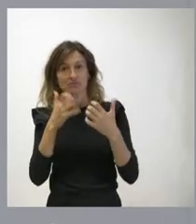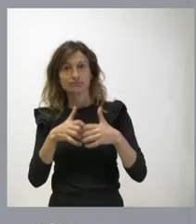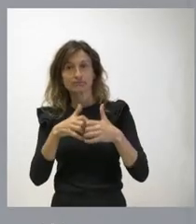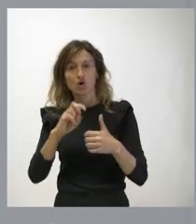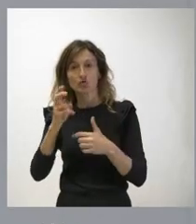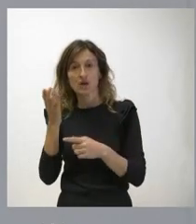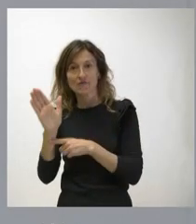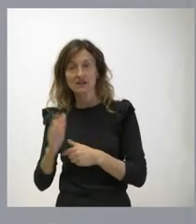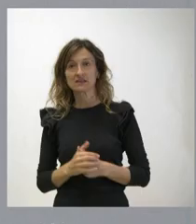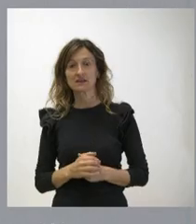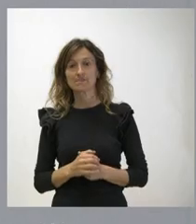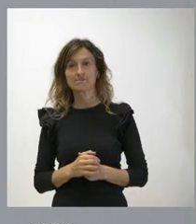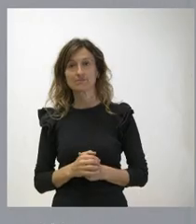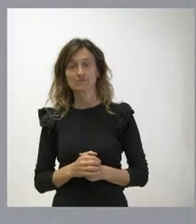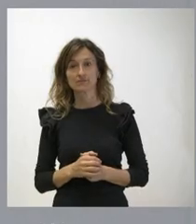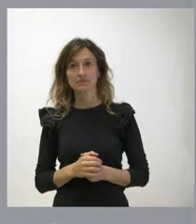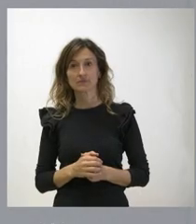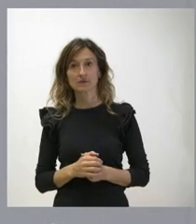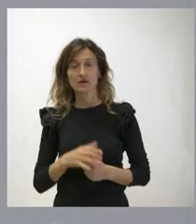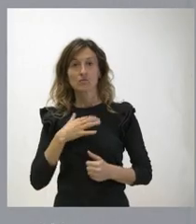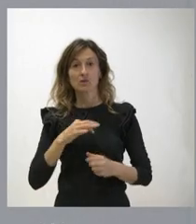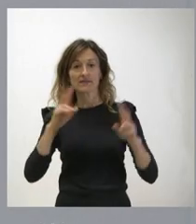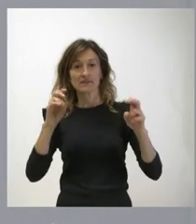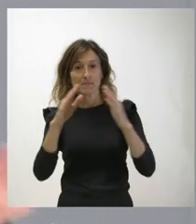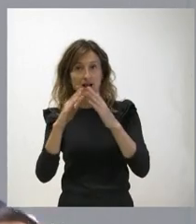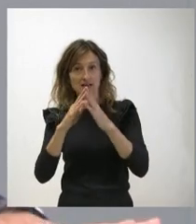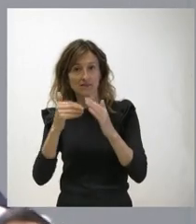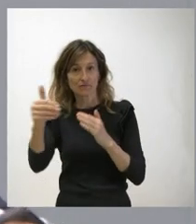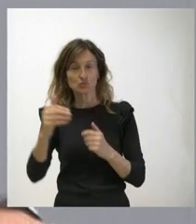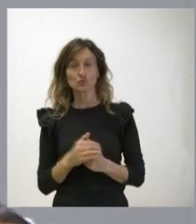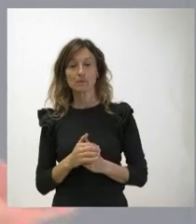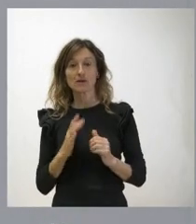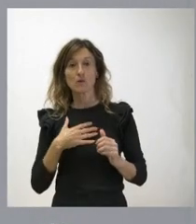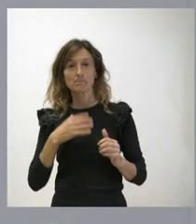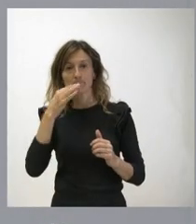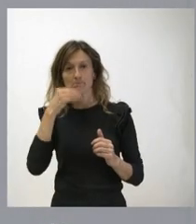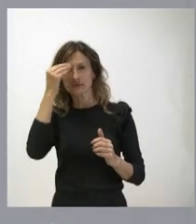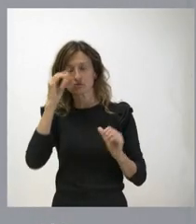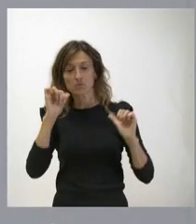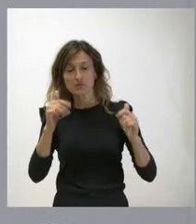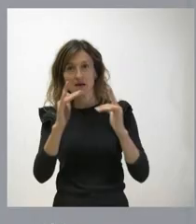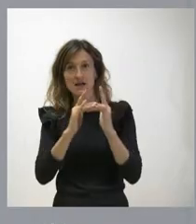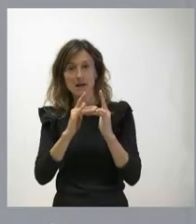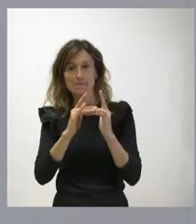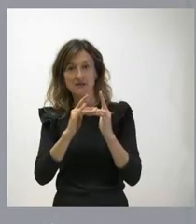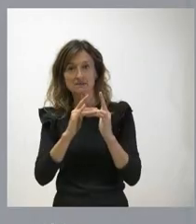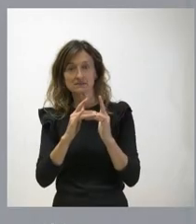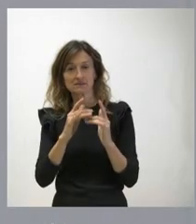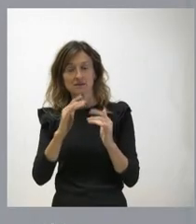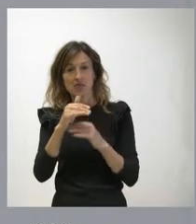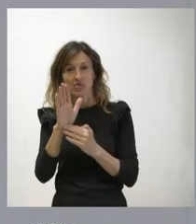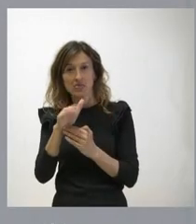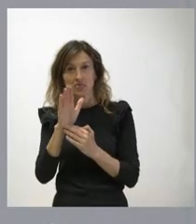oferta no descartamos el tema de los domicilios pero inicialmente yo creo que estas camas creo que son 270 están